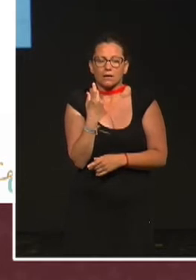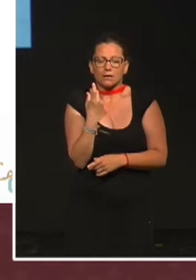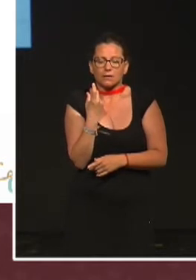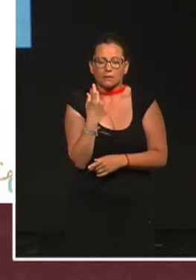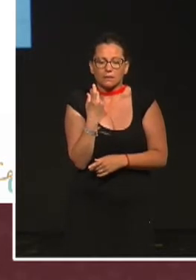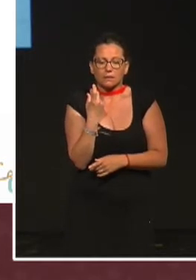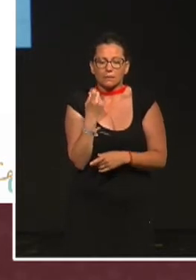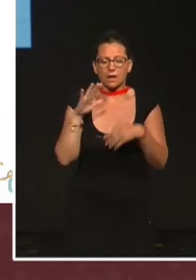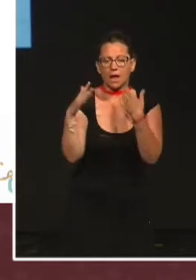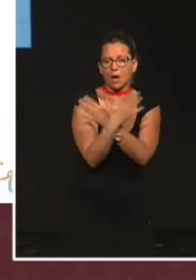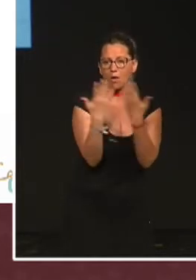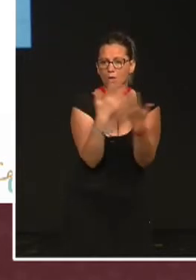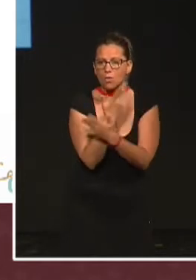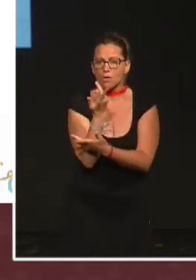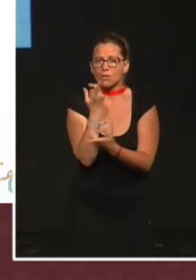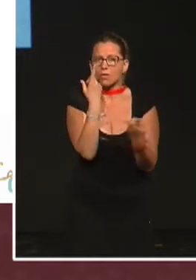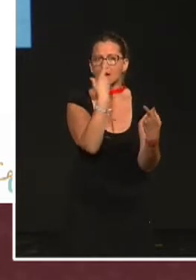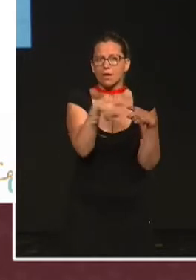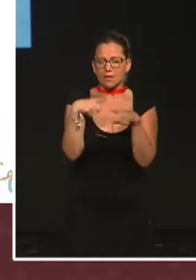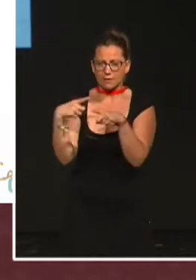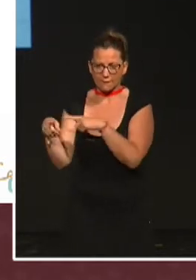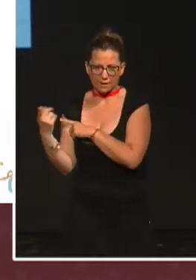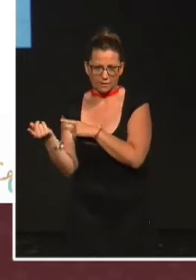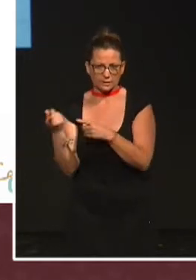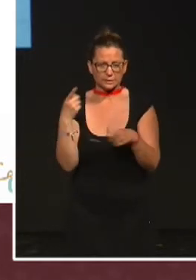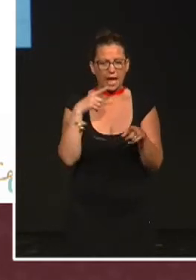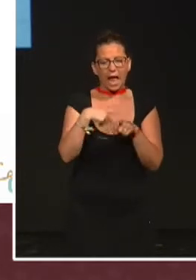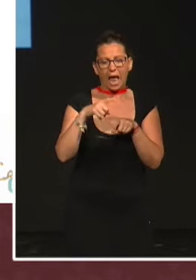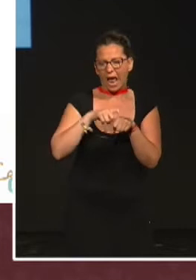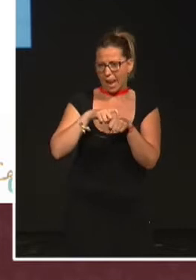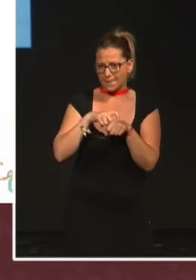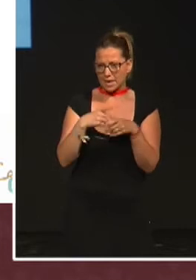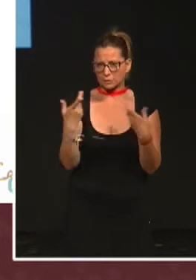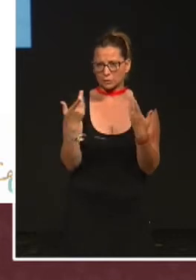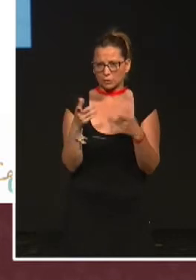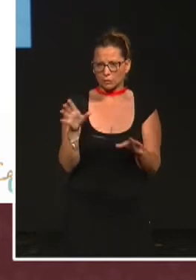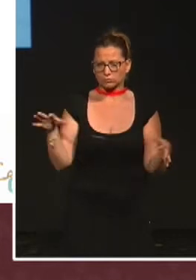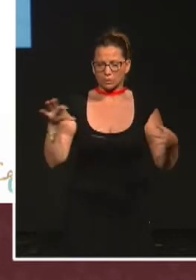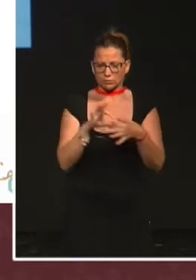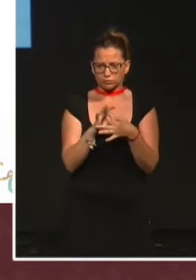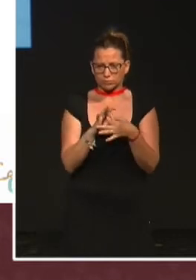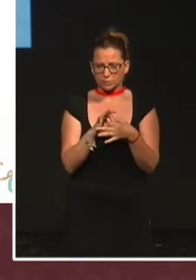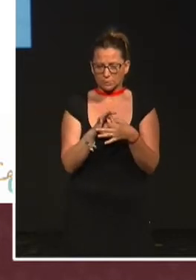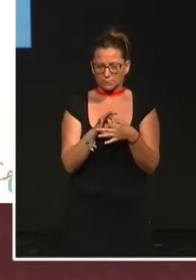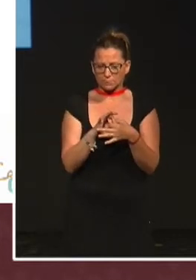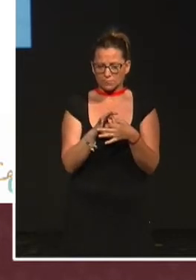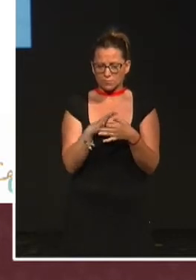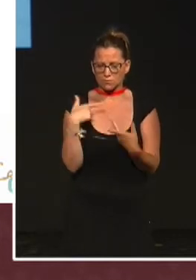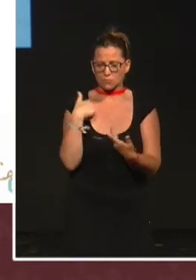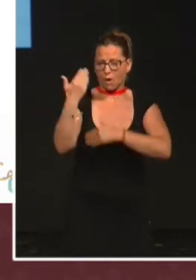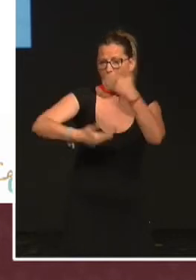de la conjunción de varios eventos al mismo tiempo. Uno de ellos es, por ejemplo, necesita un avance